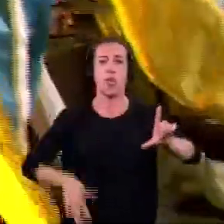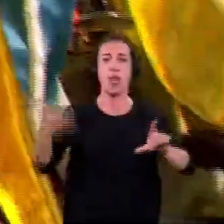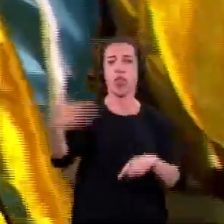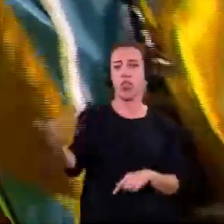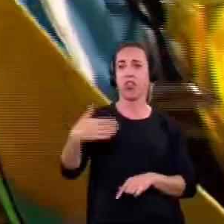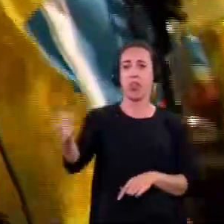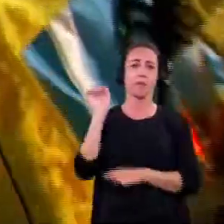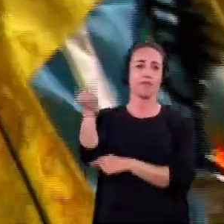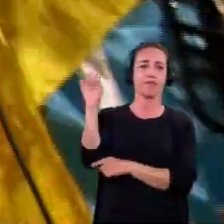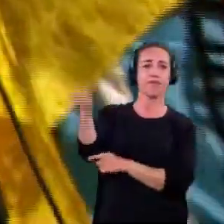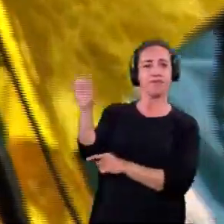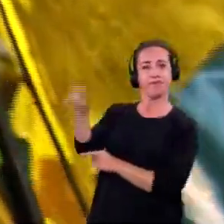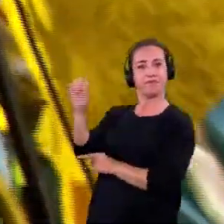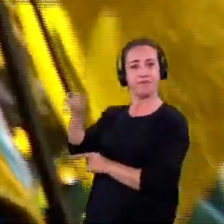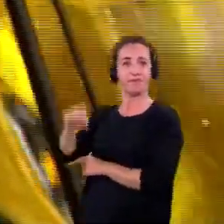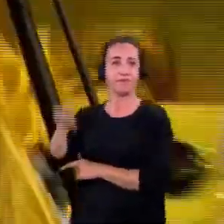sopla mucho.